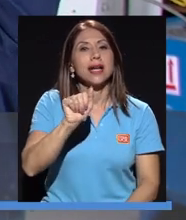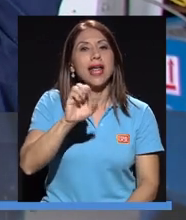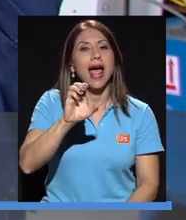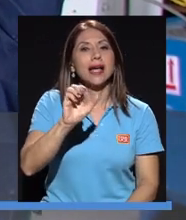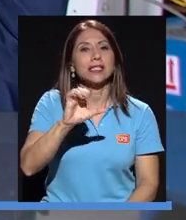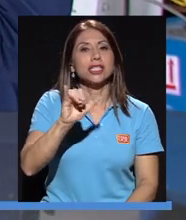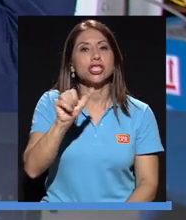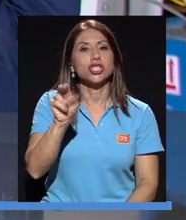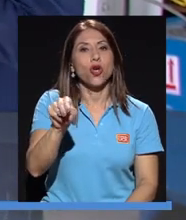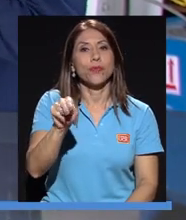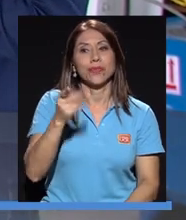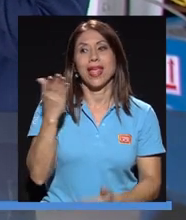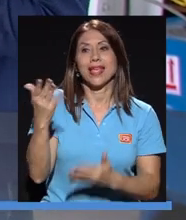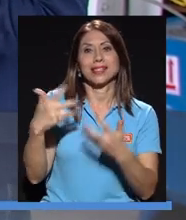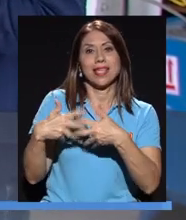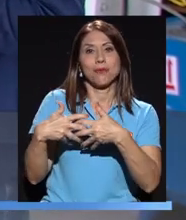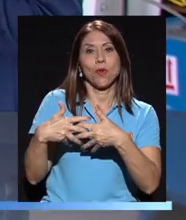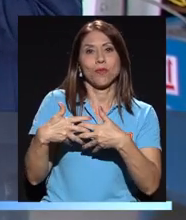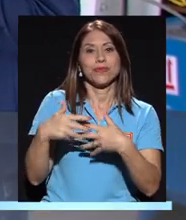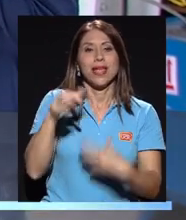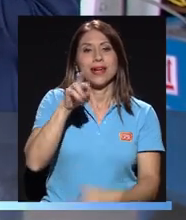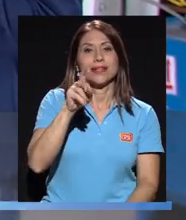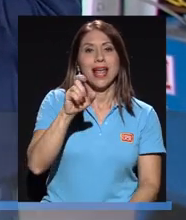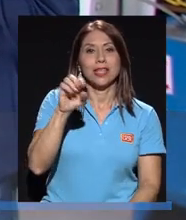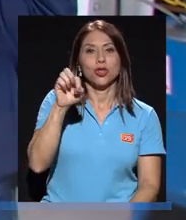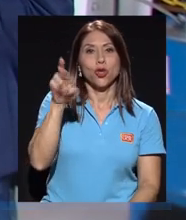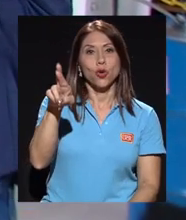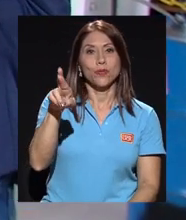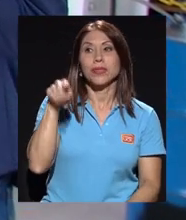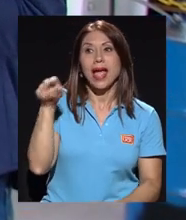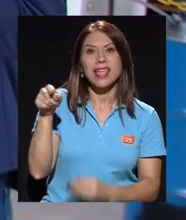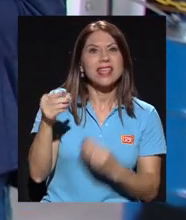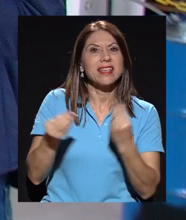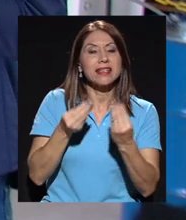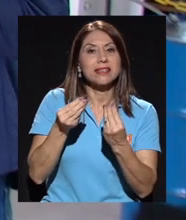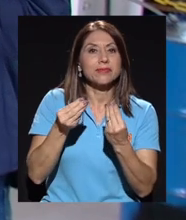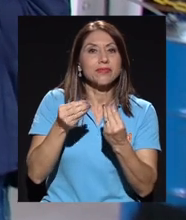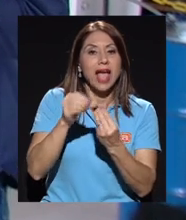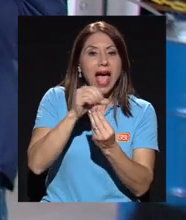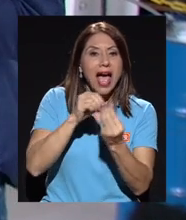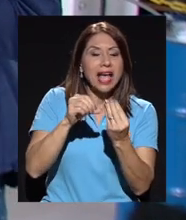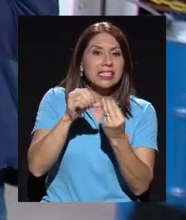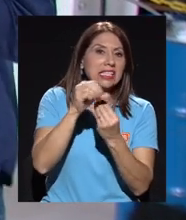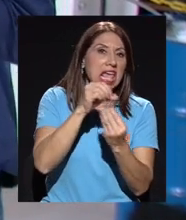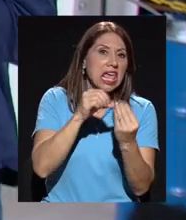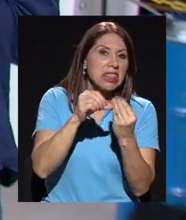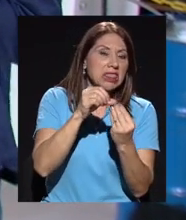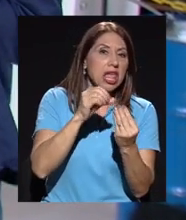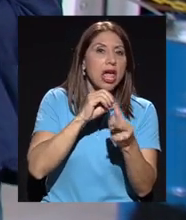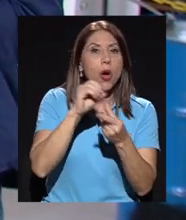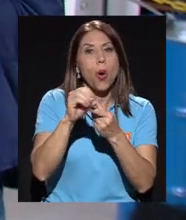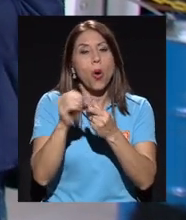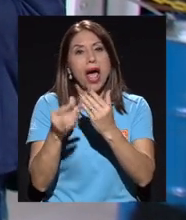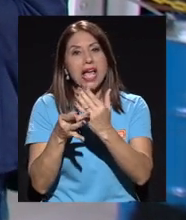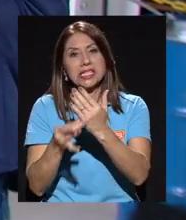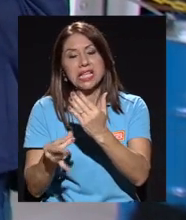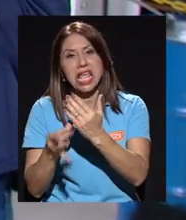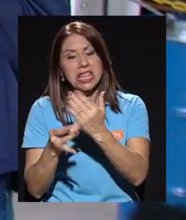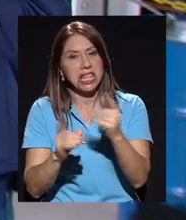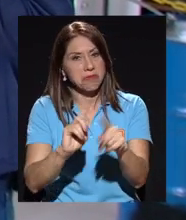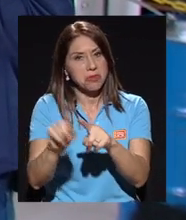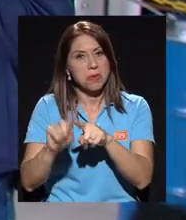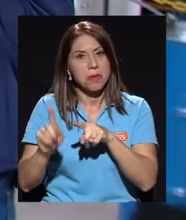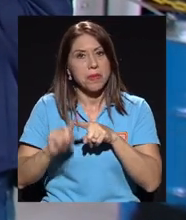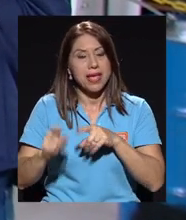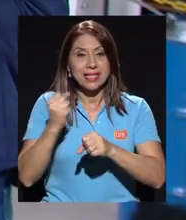el reactor donde le hacemos llegar aceite, ¿verdad? Que puede ser aceite reciclado de cocina o aceite de palma, y